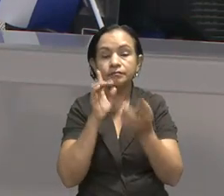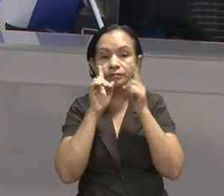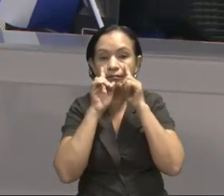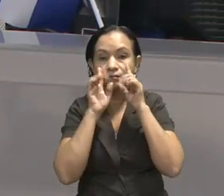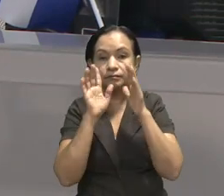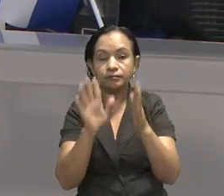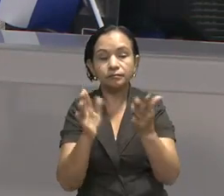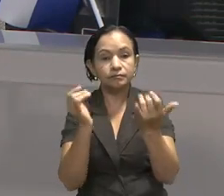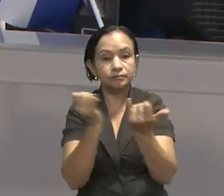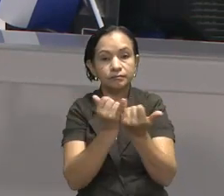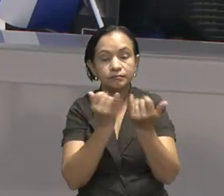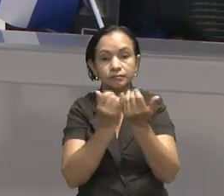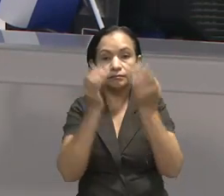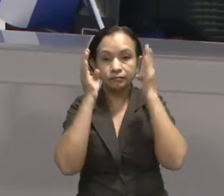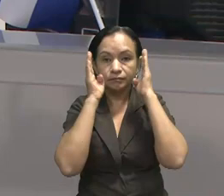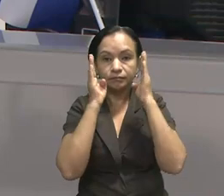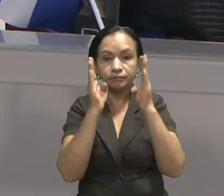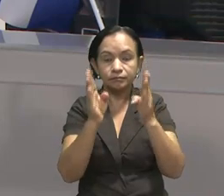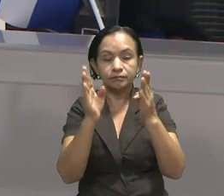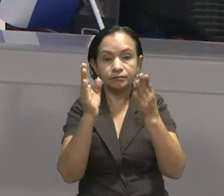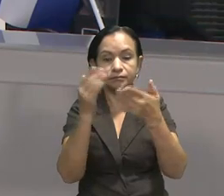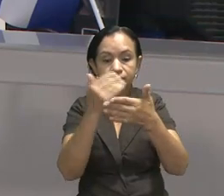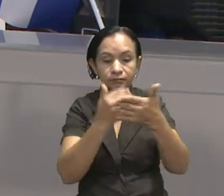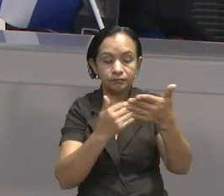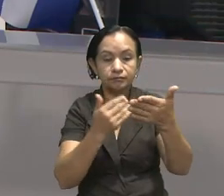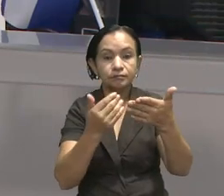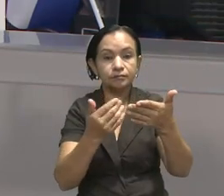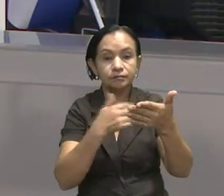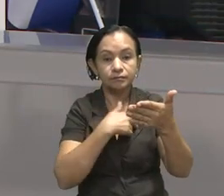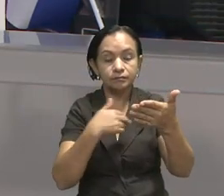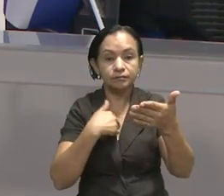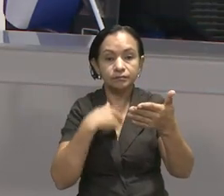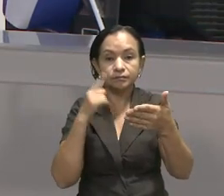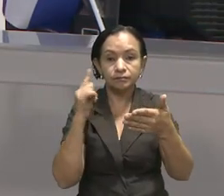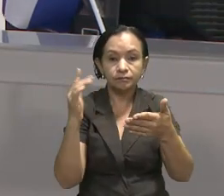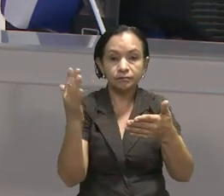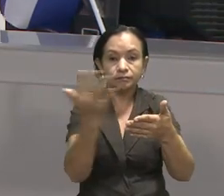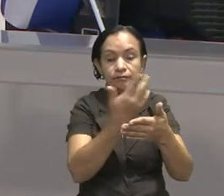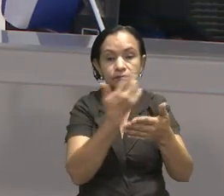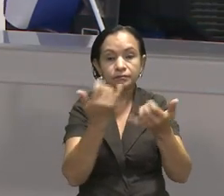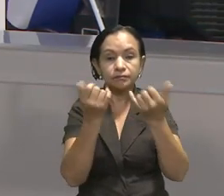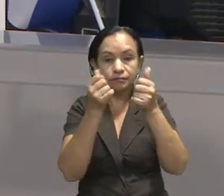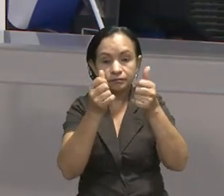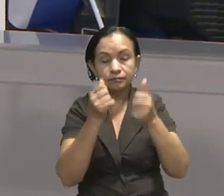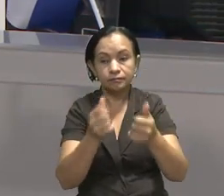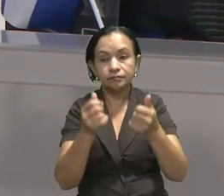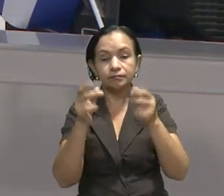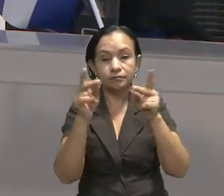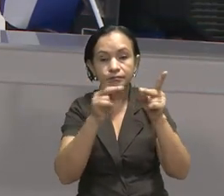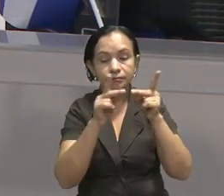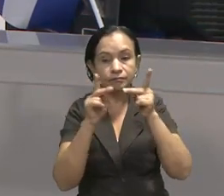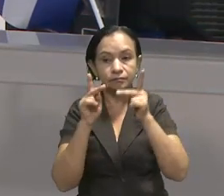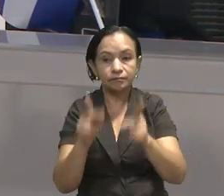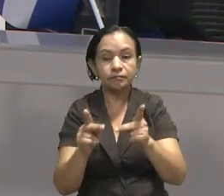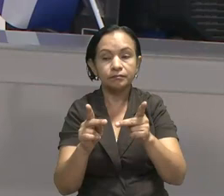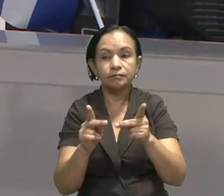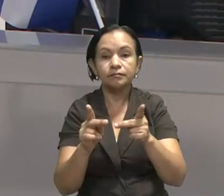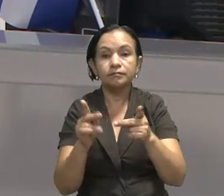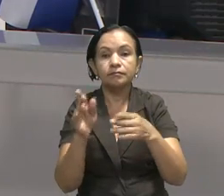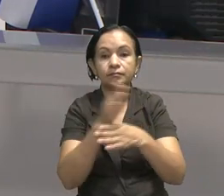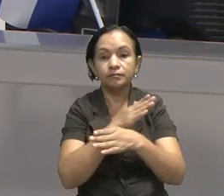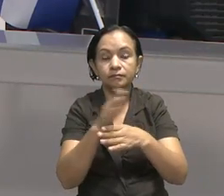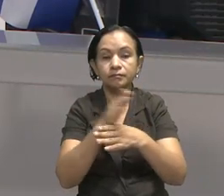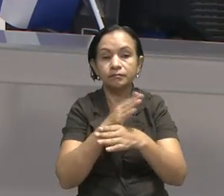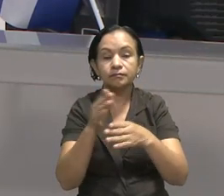protección, así como atender, tramitar y resolver los reclamos y las denuncias que presenten los usuarios de los